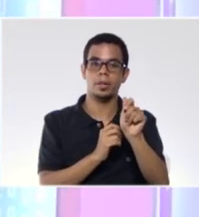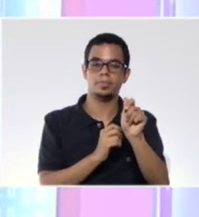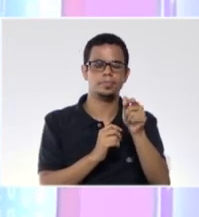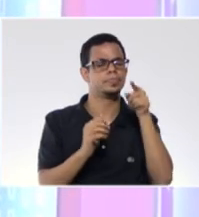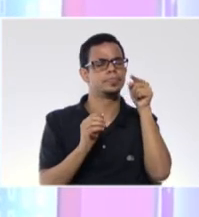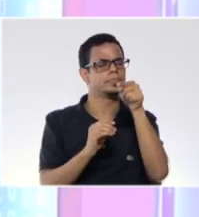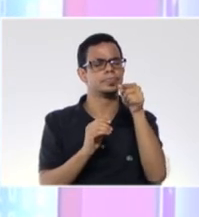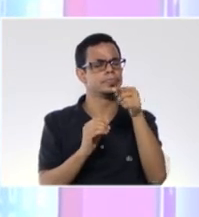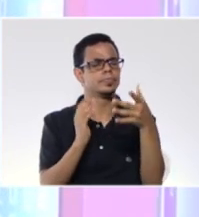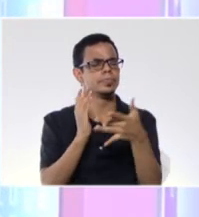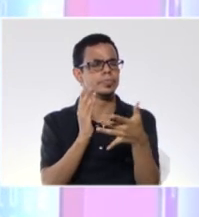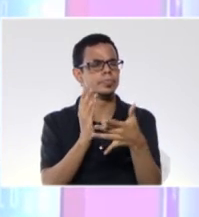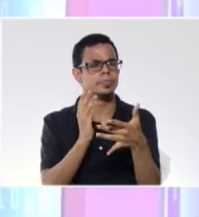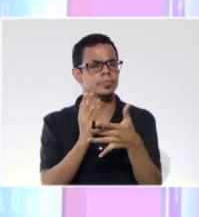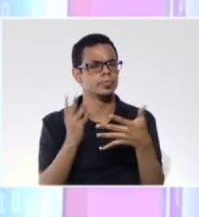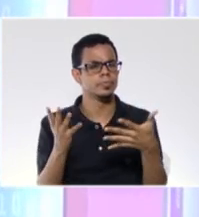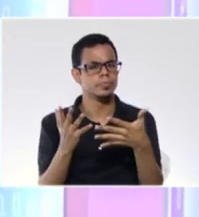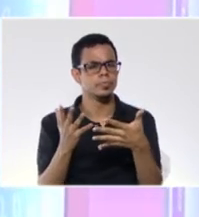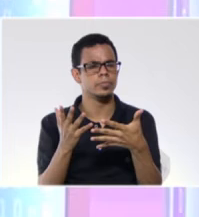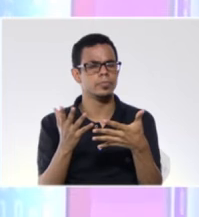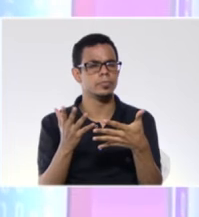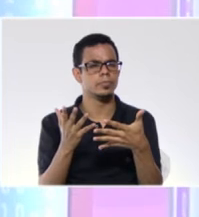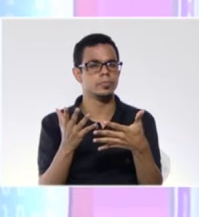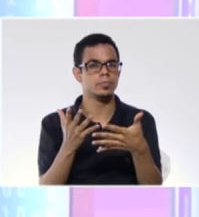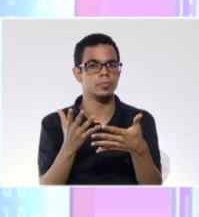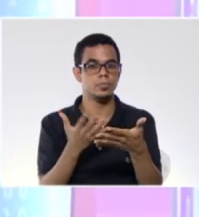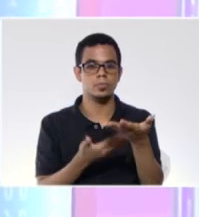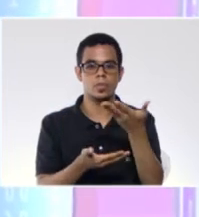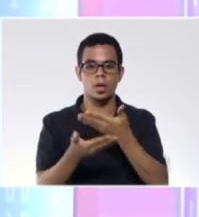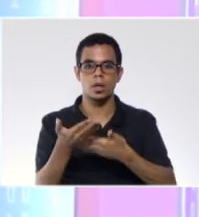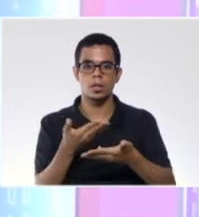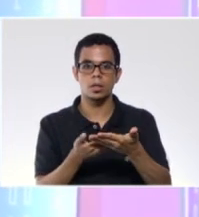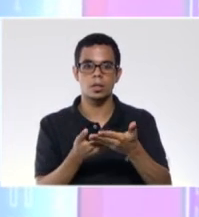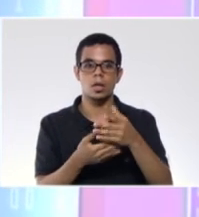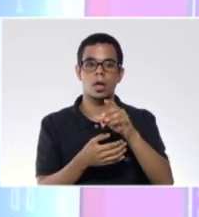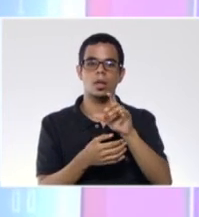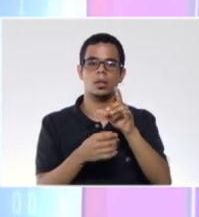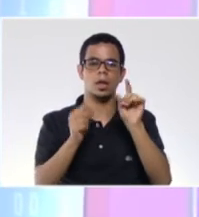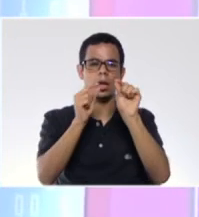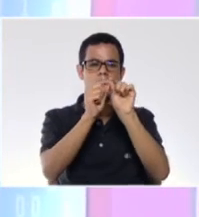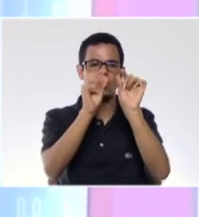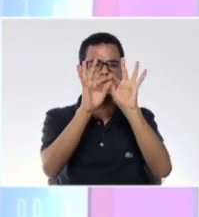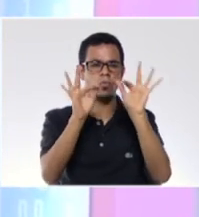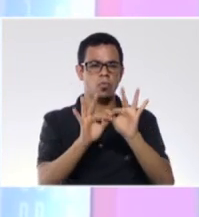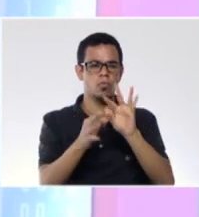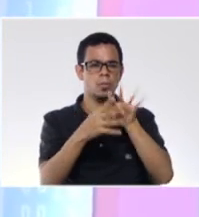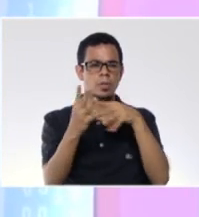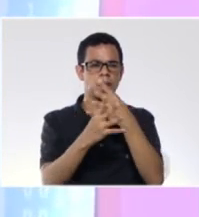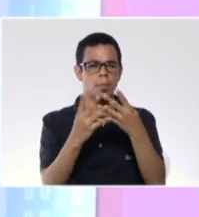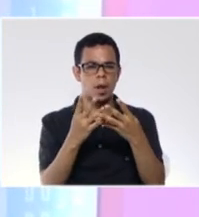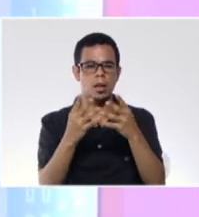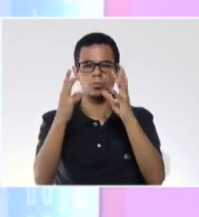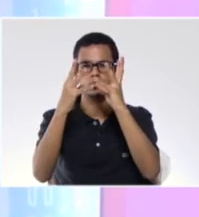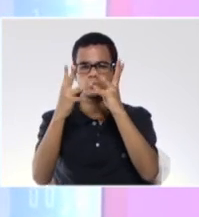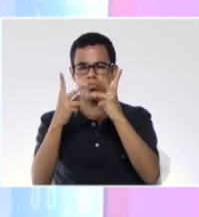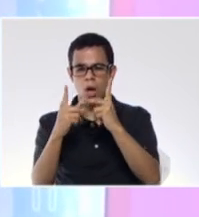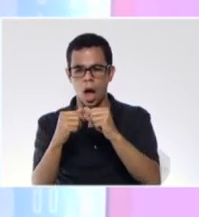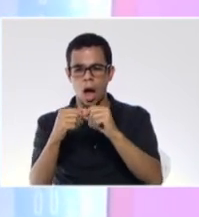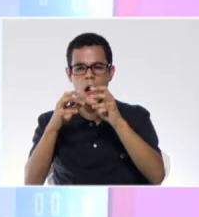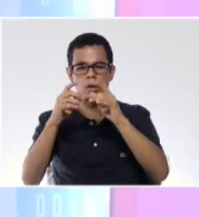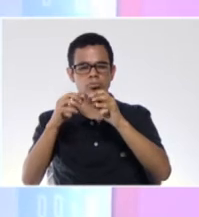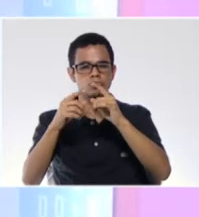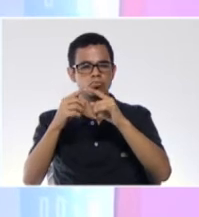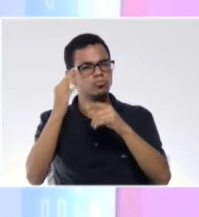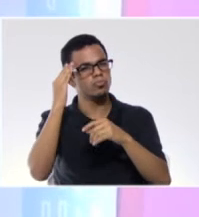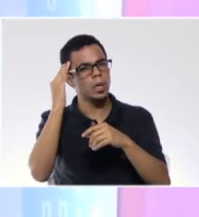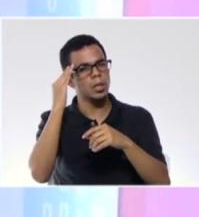Esta aplicación nos permite interactuar entre el ámbito del álgebra, la geometría y el cálculo, armonizando el